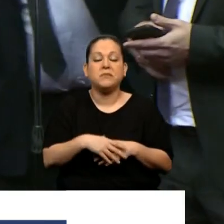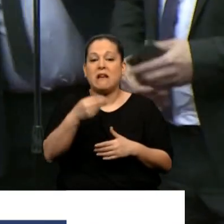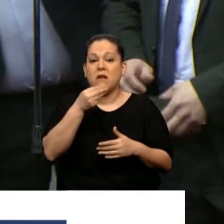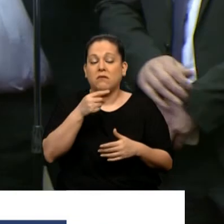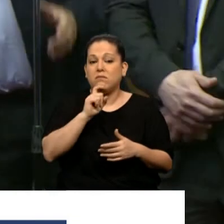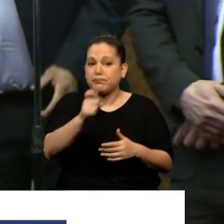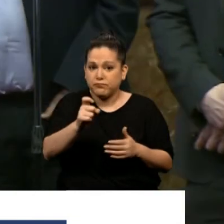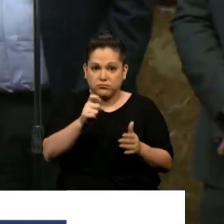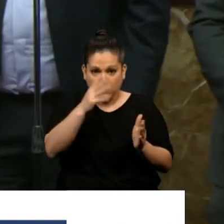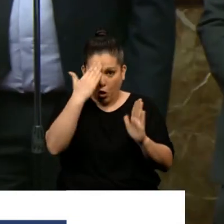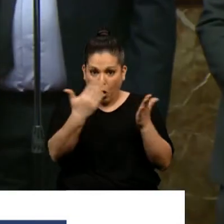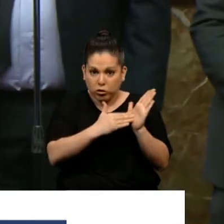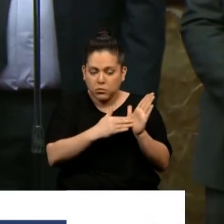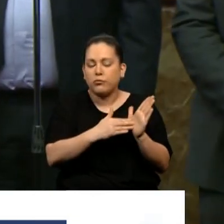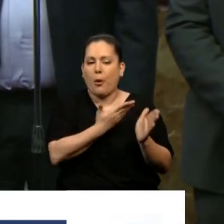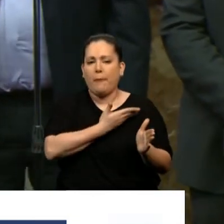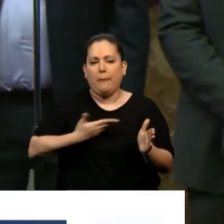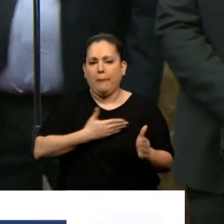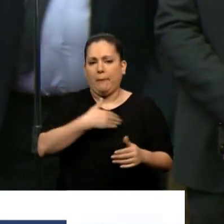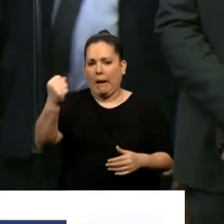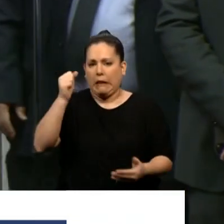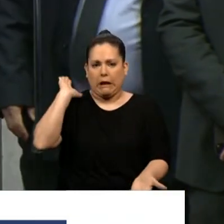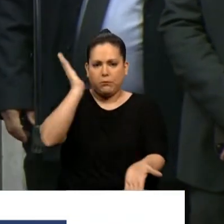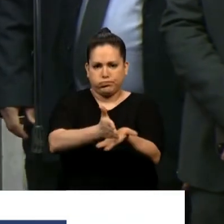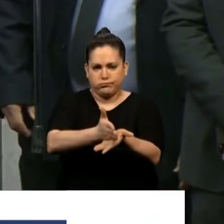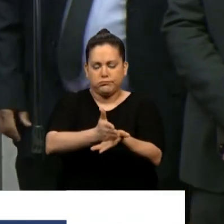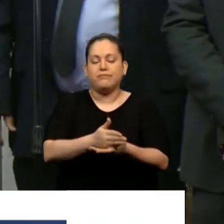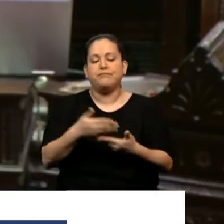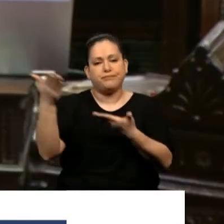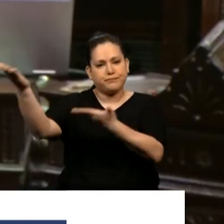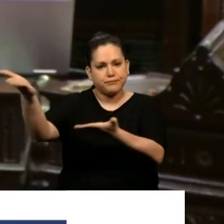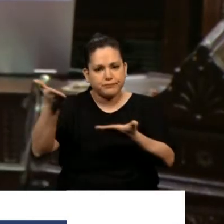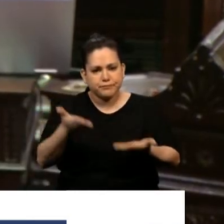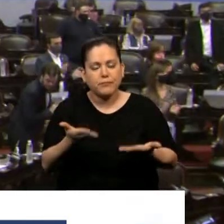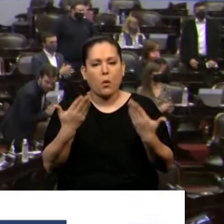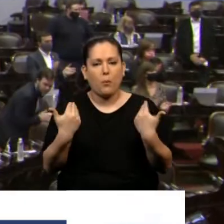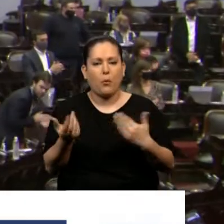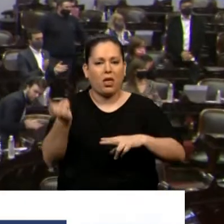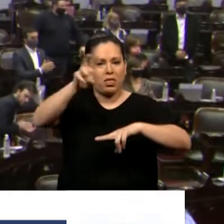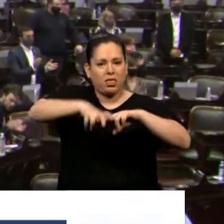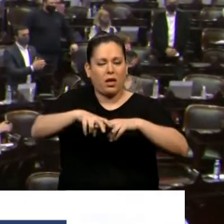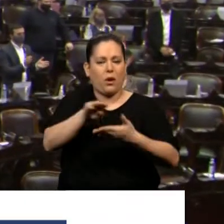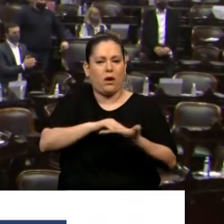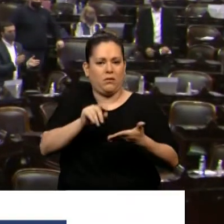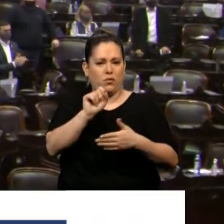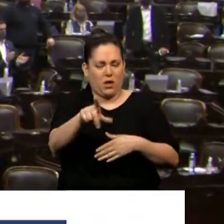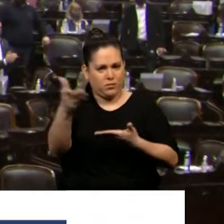no lo hicierais, la patria os lo demande. Queda habilitado para incorporarse a su